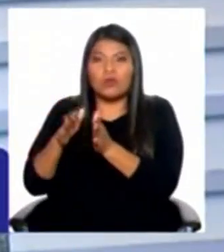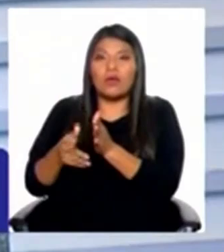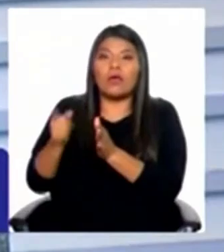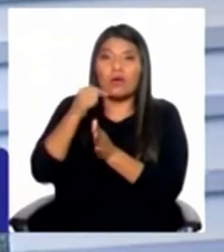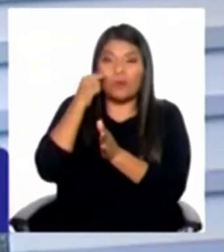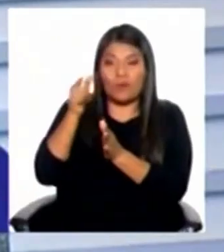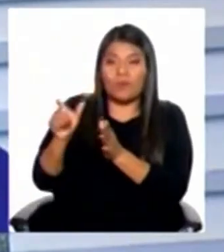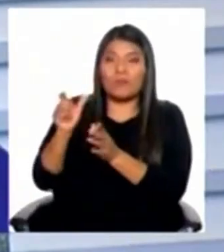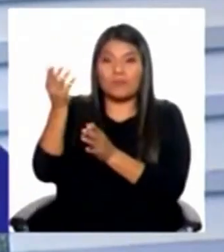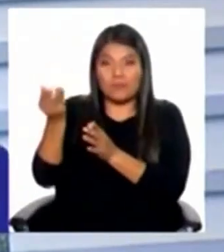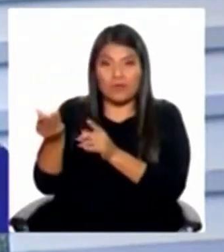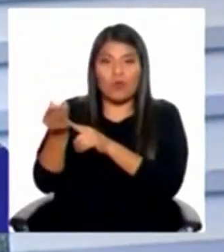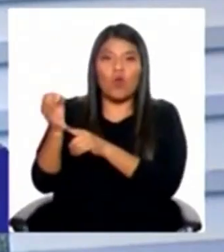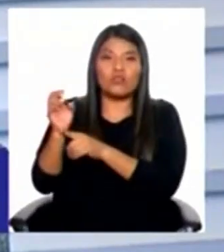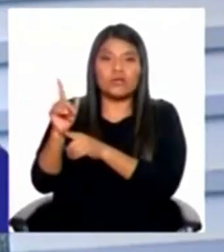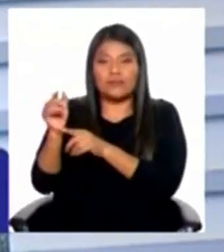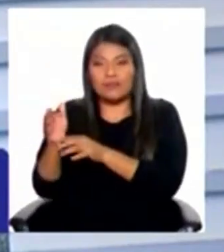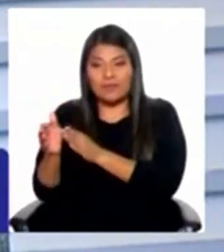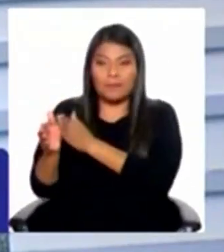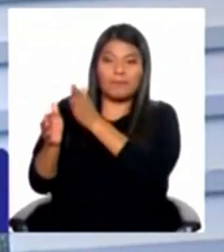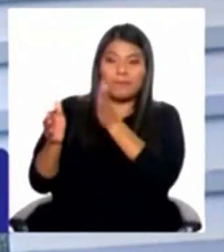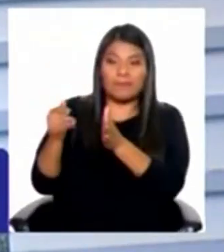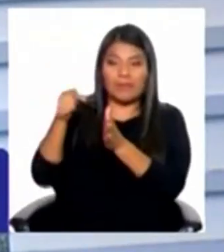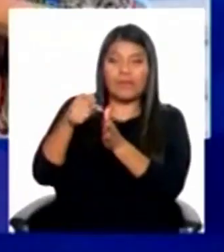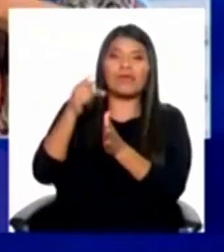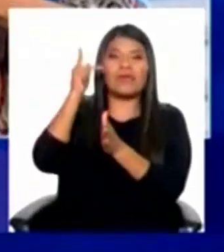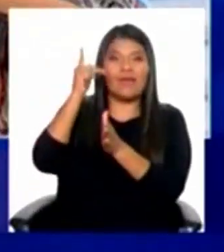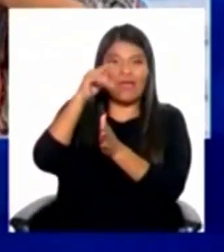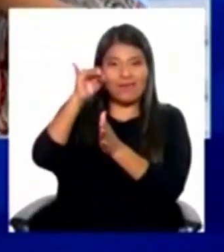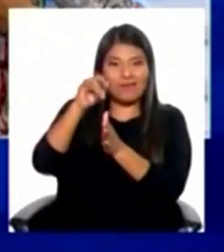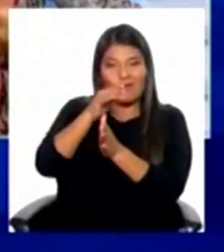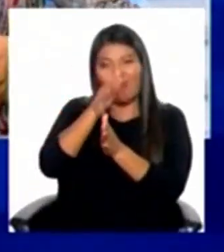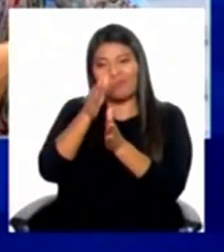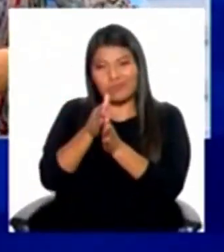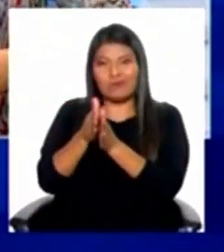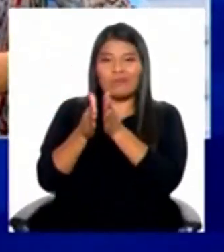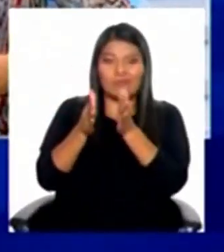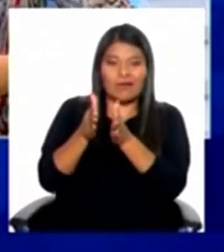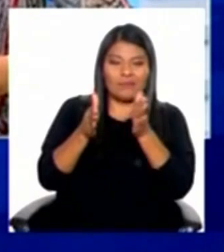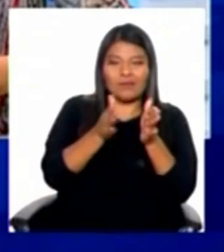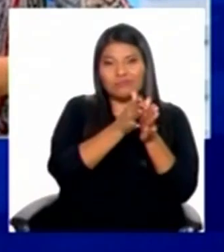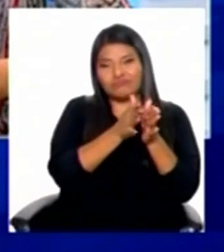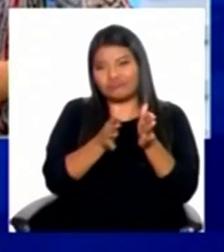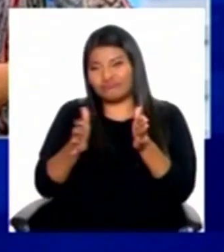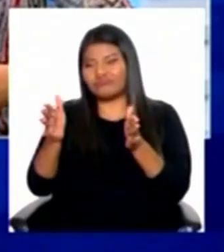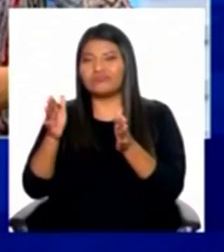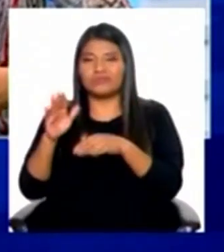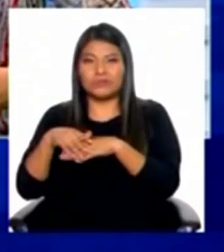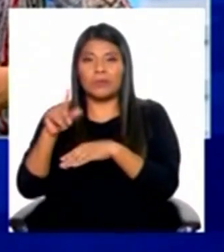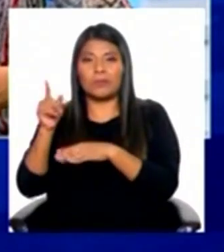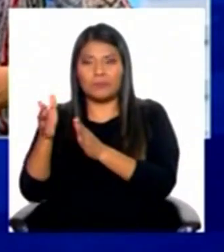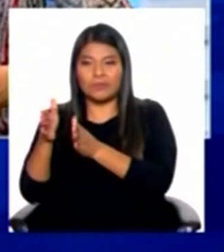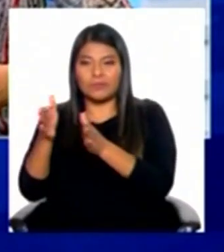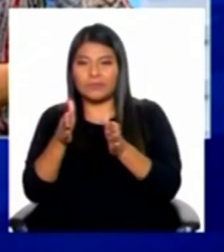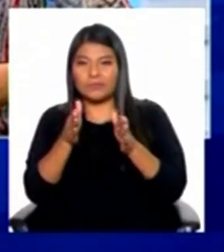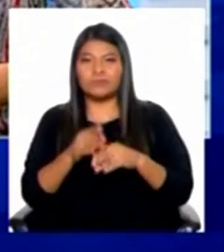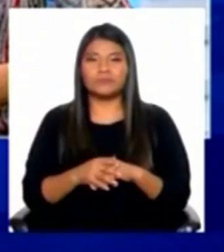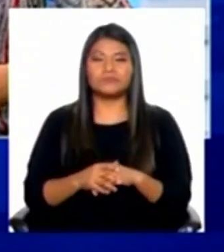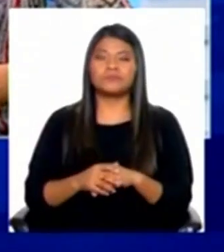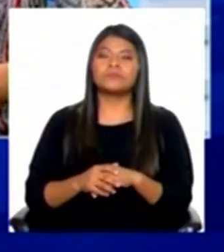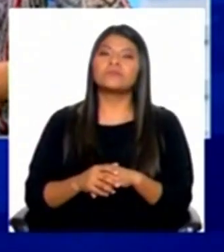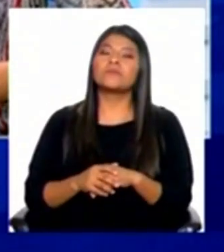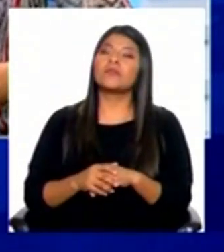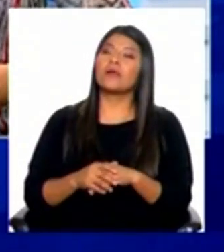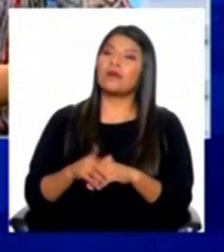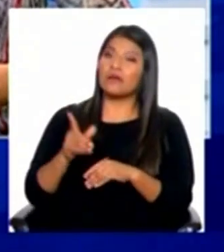Popular. Imagínate. Y también haciendo una revisión de los temas que tenemos ahora vinculados a temas penales o que están obviamente vinculados a la acción